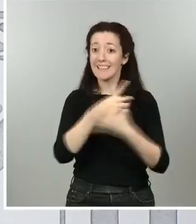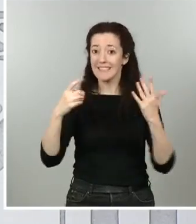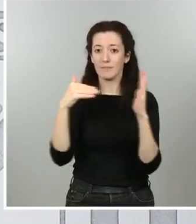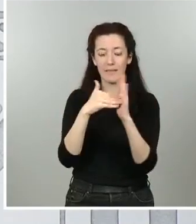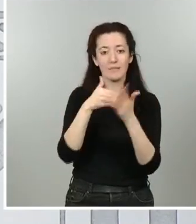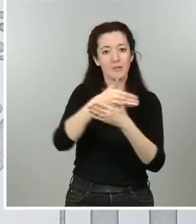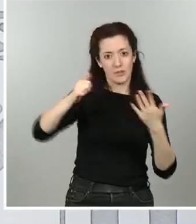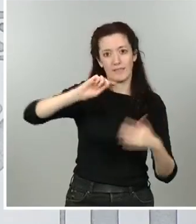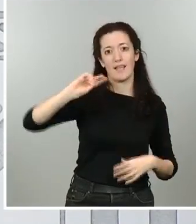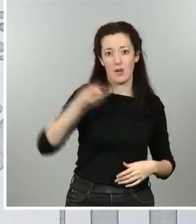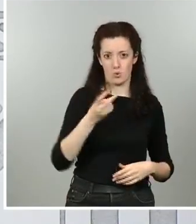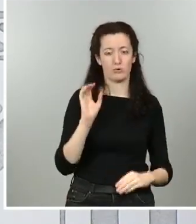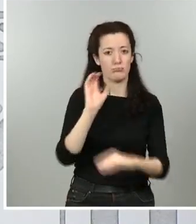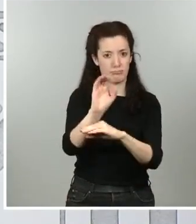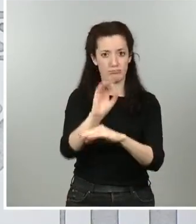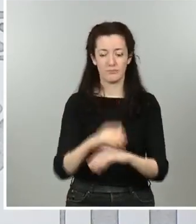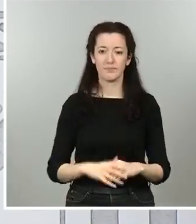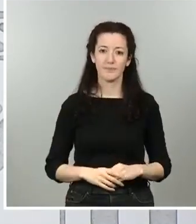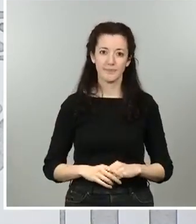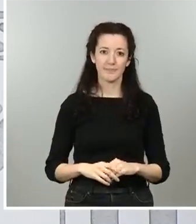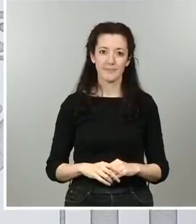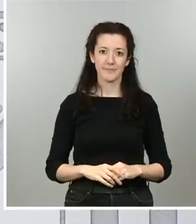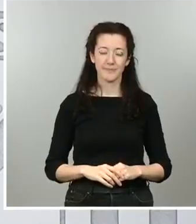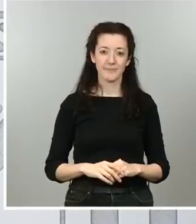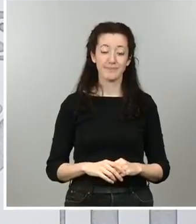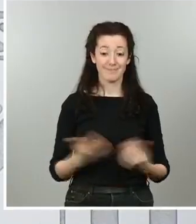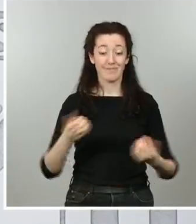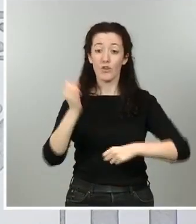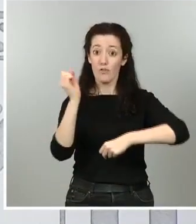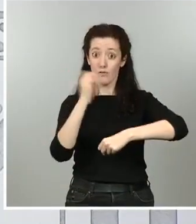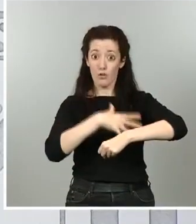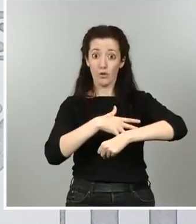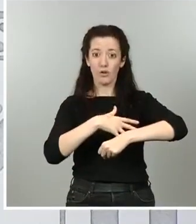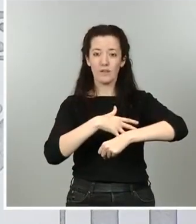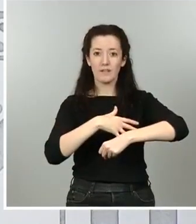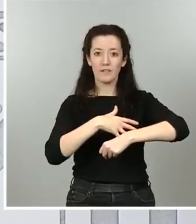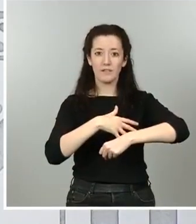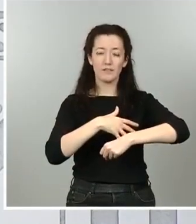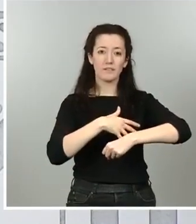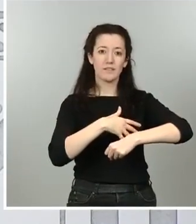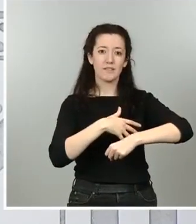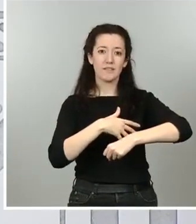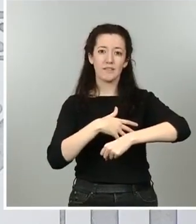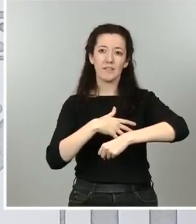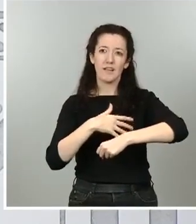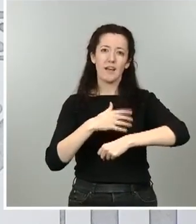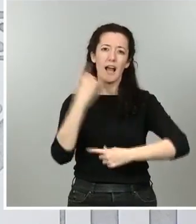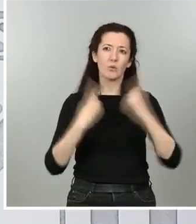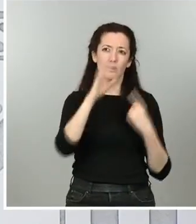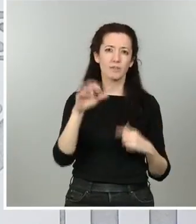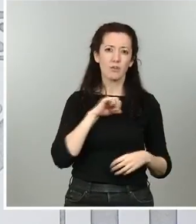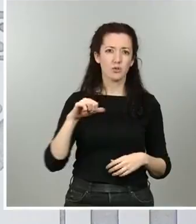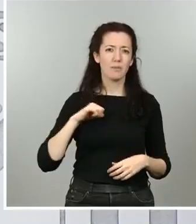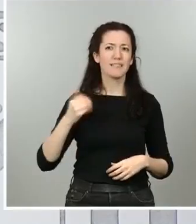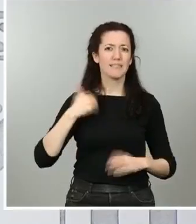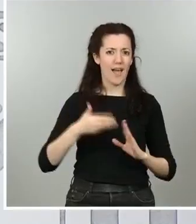Por tanto, esta situación y este fondo es un instrumento que algunas comunidades autónomas habían solicitado y,